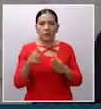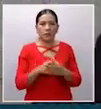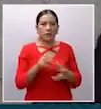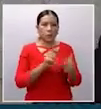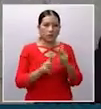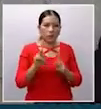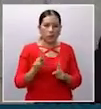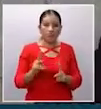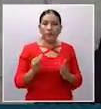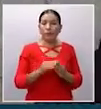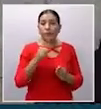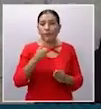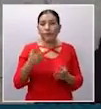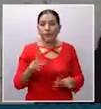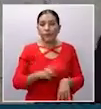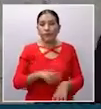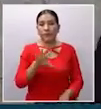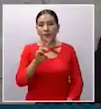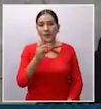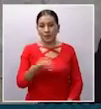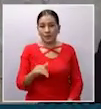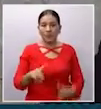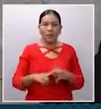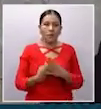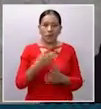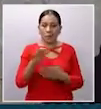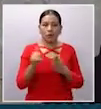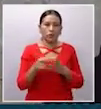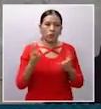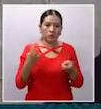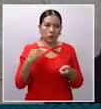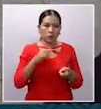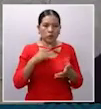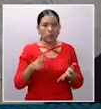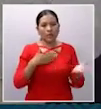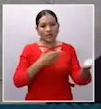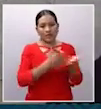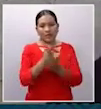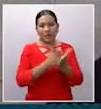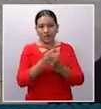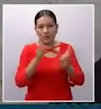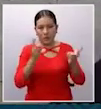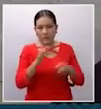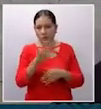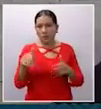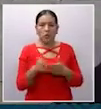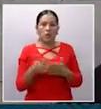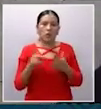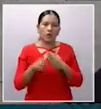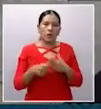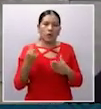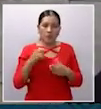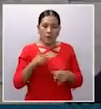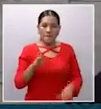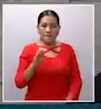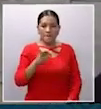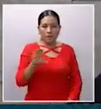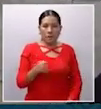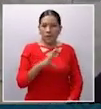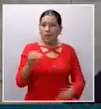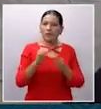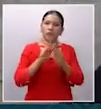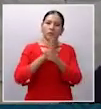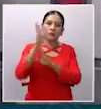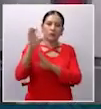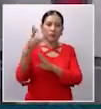semana, desde las 6 y media, personal técnico de la Agencia de Cobus están en la estación de servicio. El día de mañana vamos a ir al municipio de Bermejo, también al Chaco,